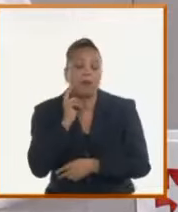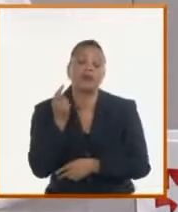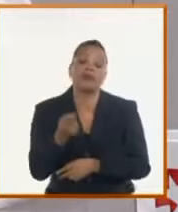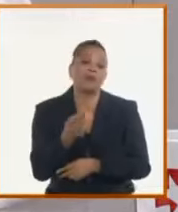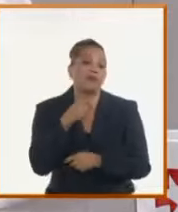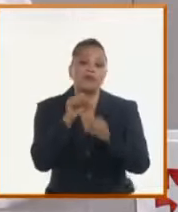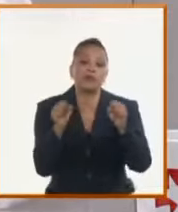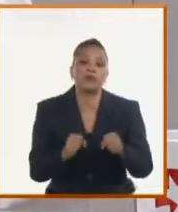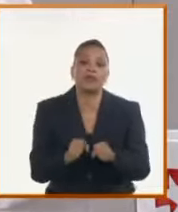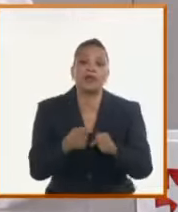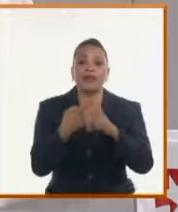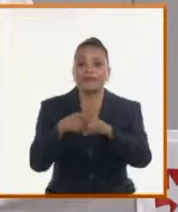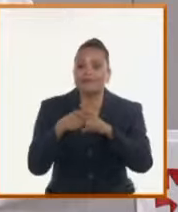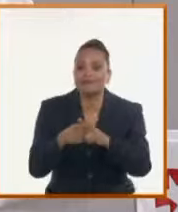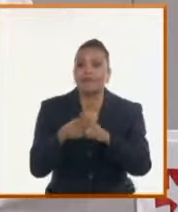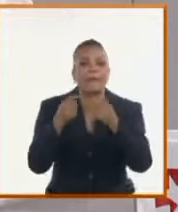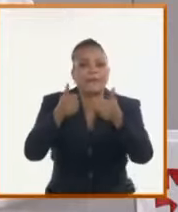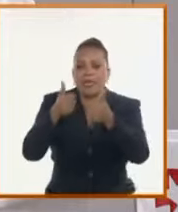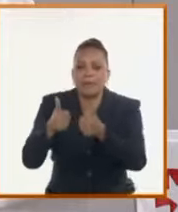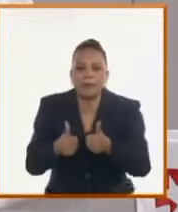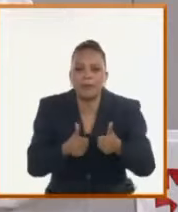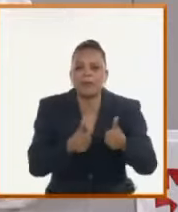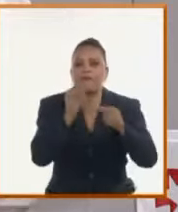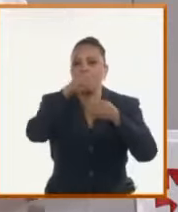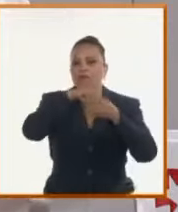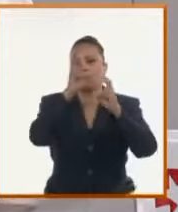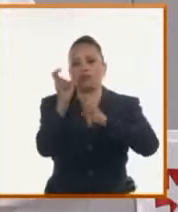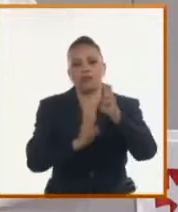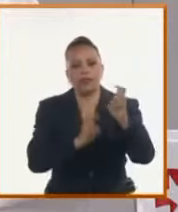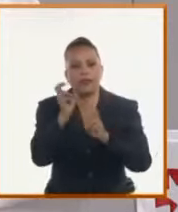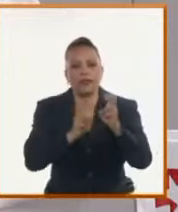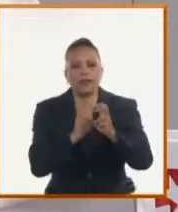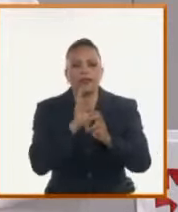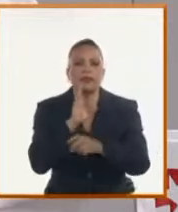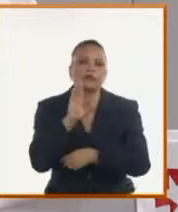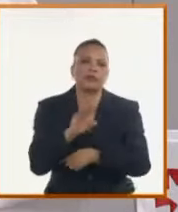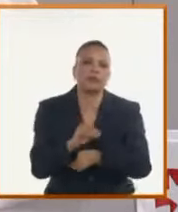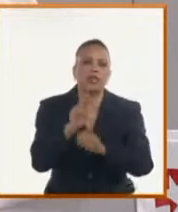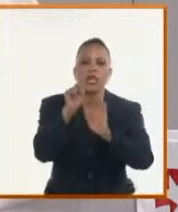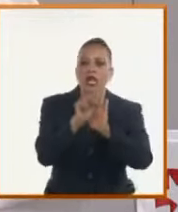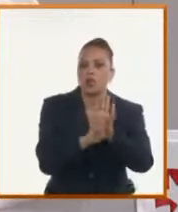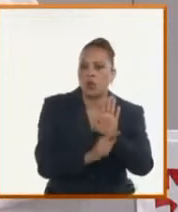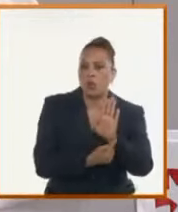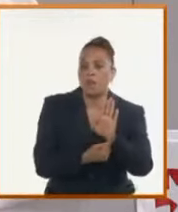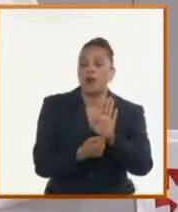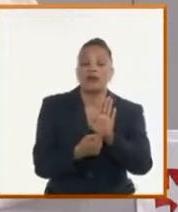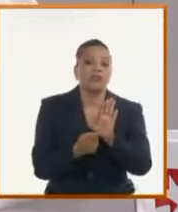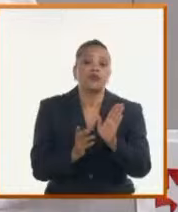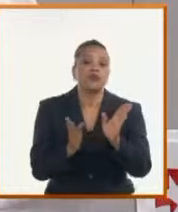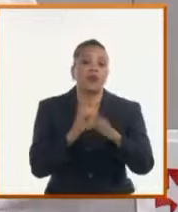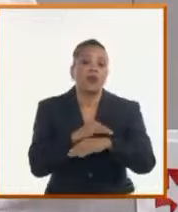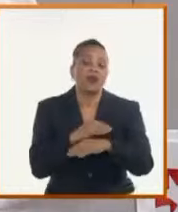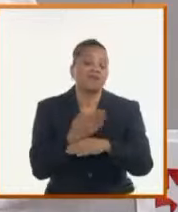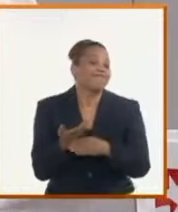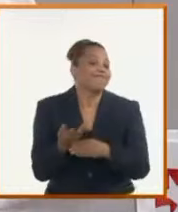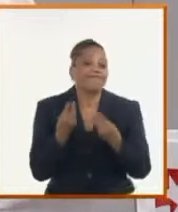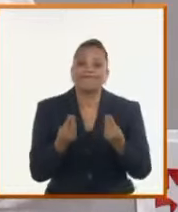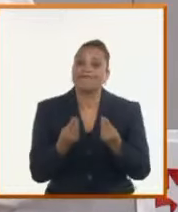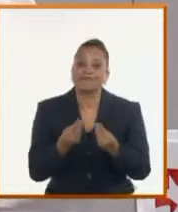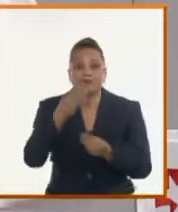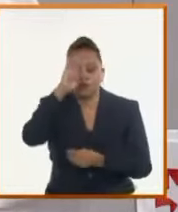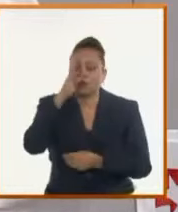unos mantenimientos establecidos en los talleres como dicen las normas técnicas no ha podido el